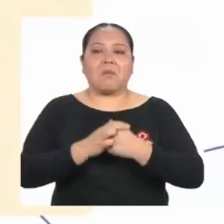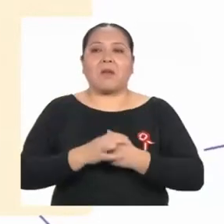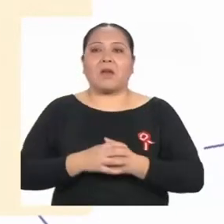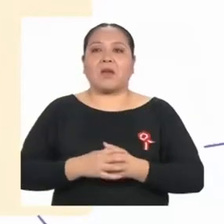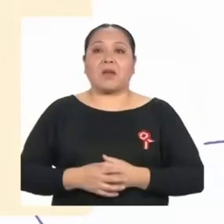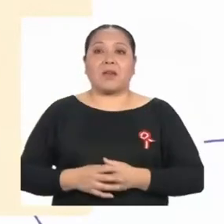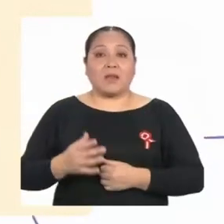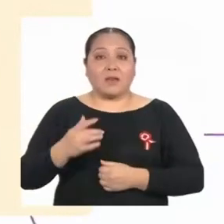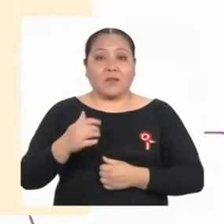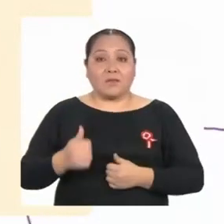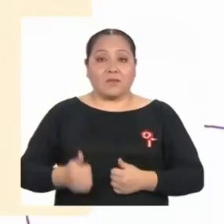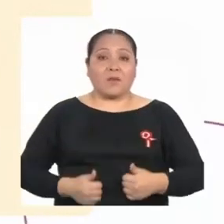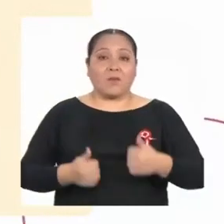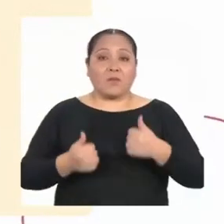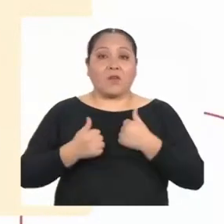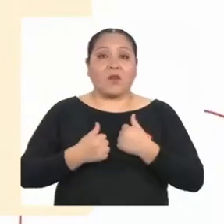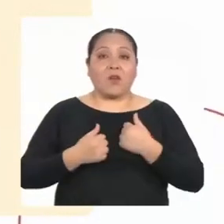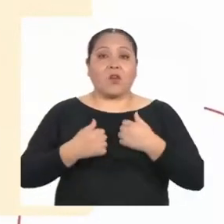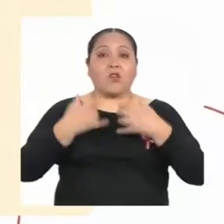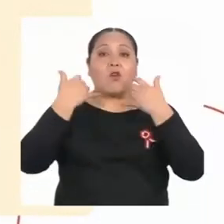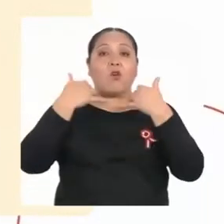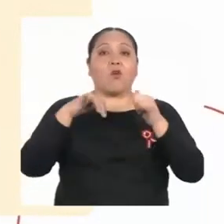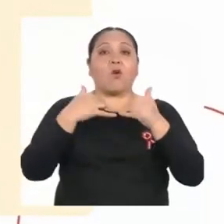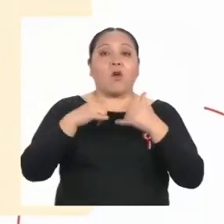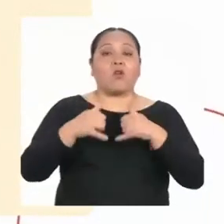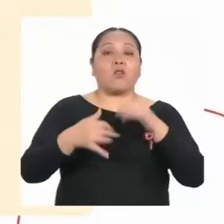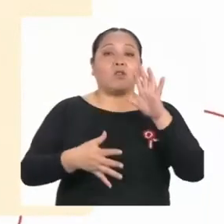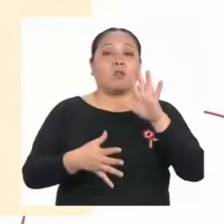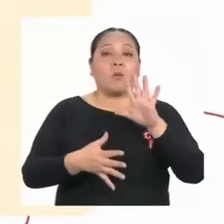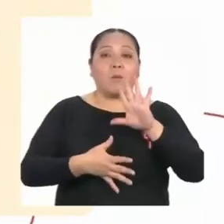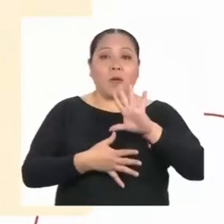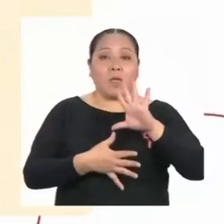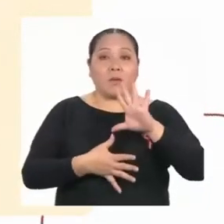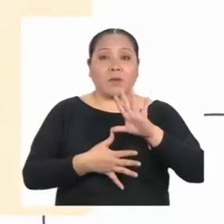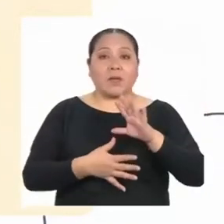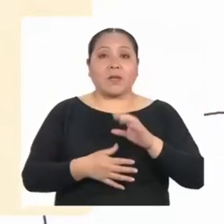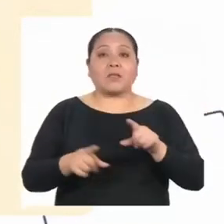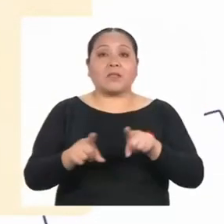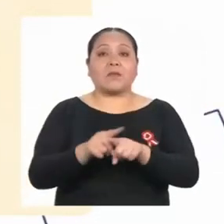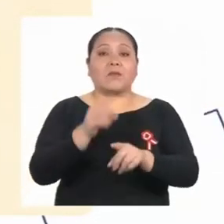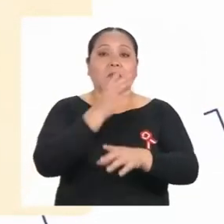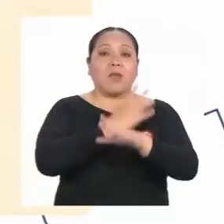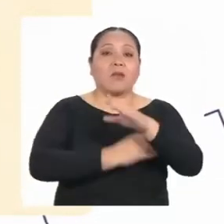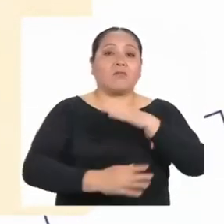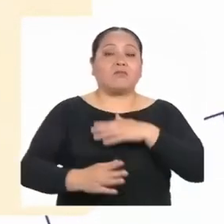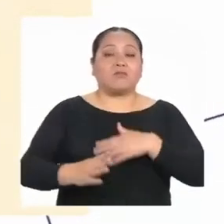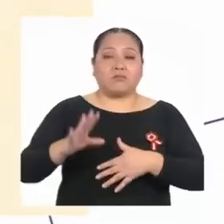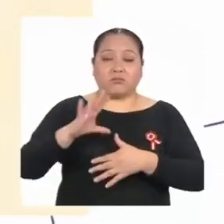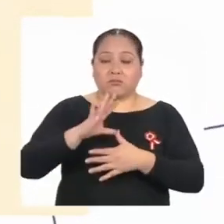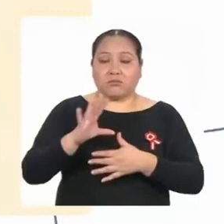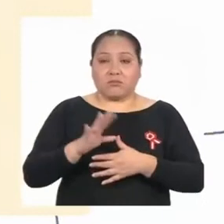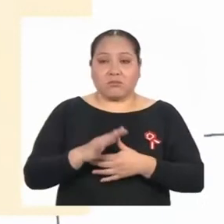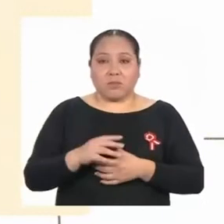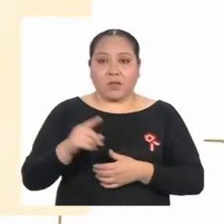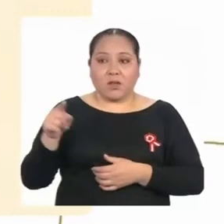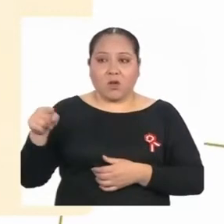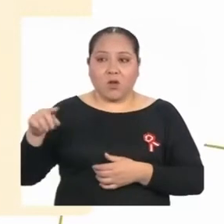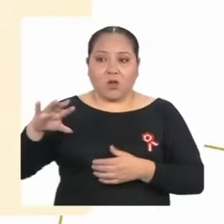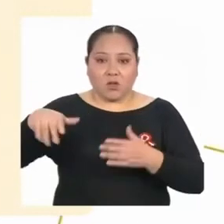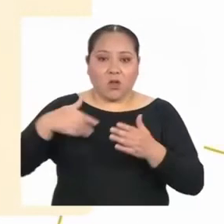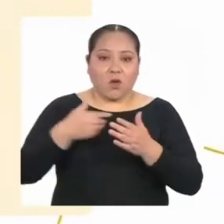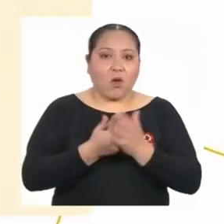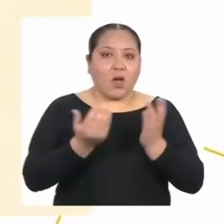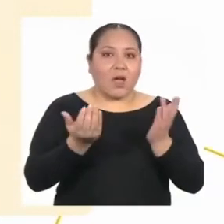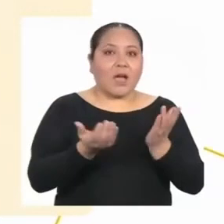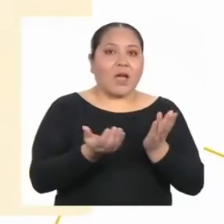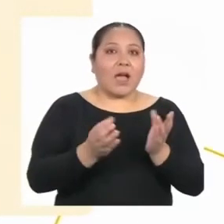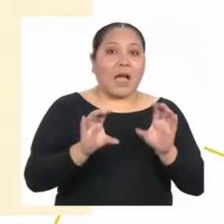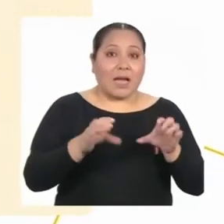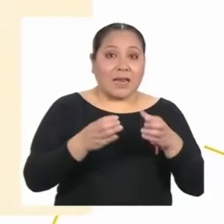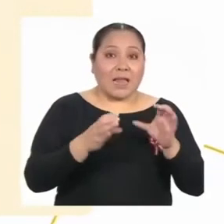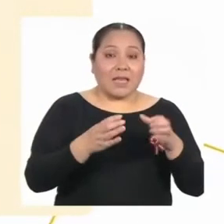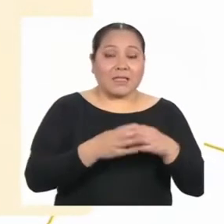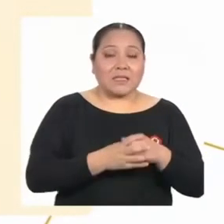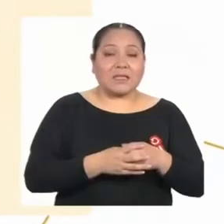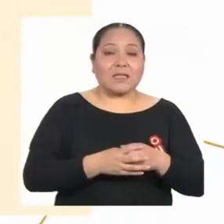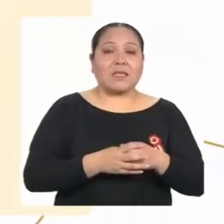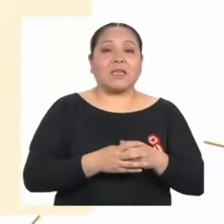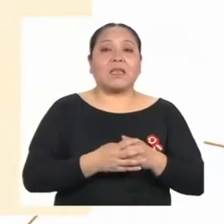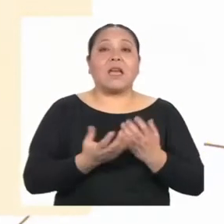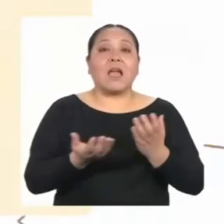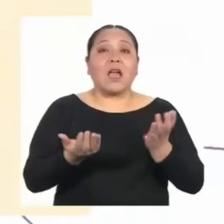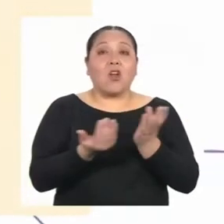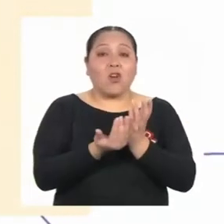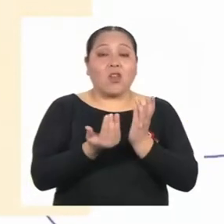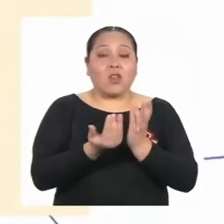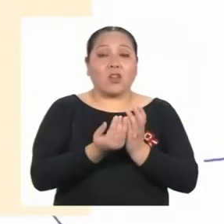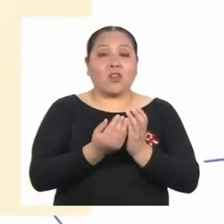y Parapanamericanos. Así que, cuando llegó a clase, le comentó este contraste a su tutora. A ella